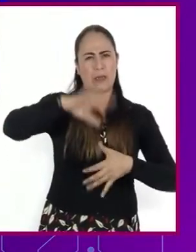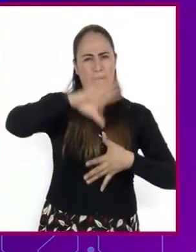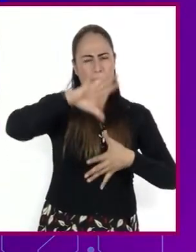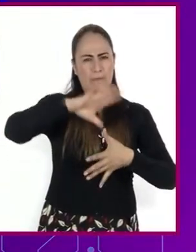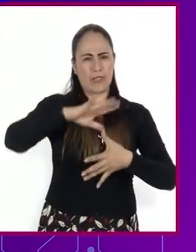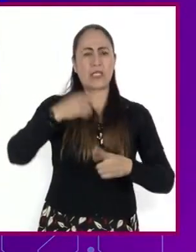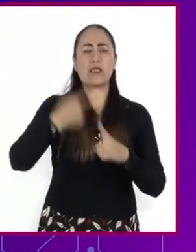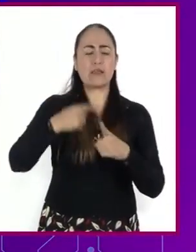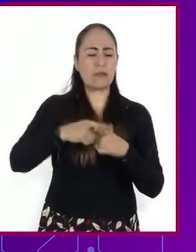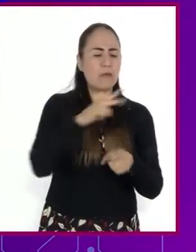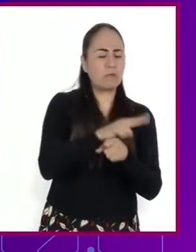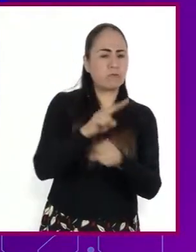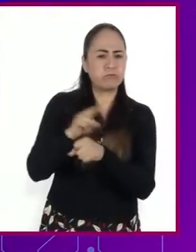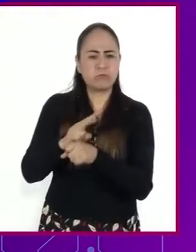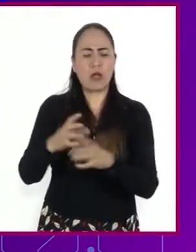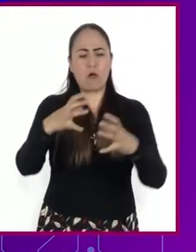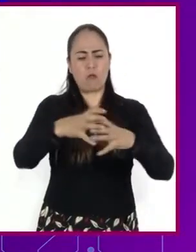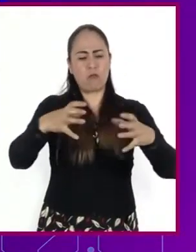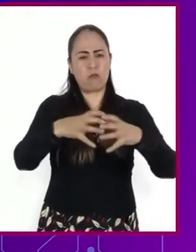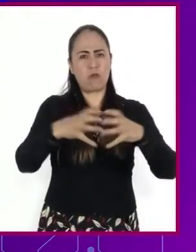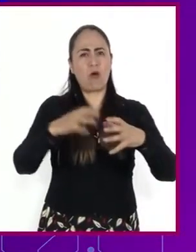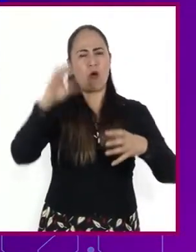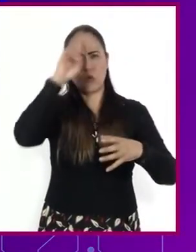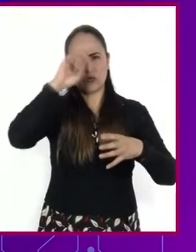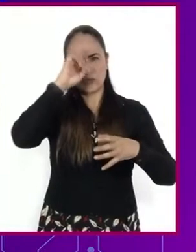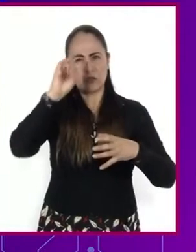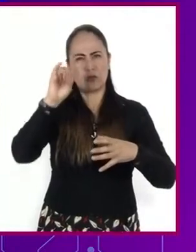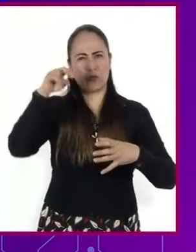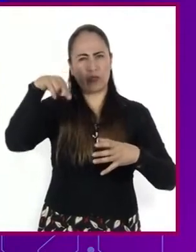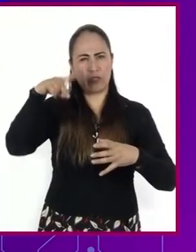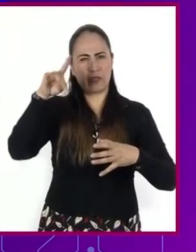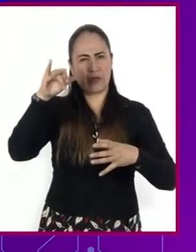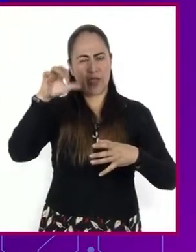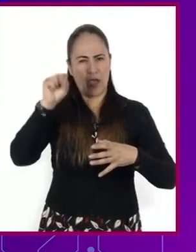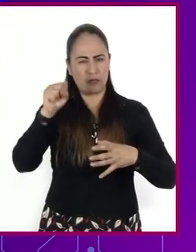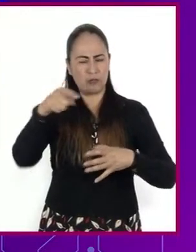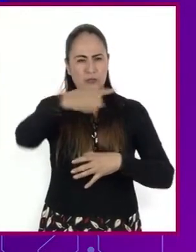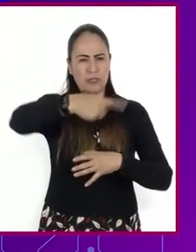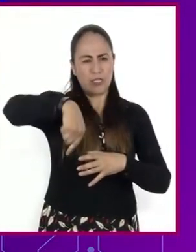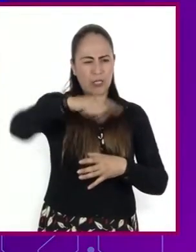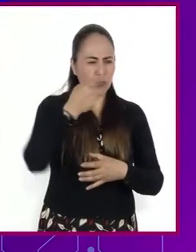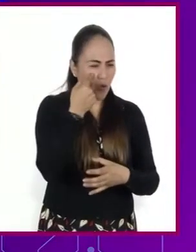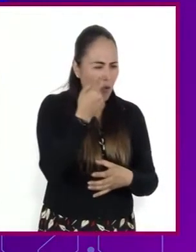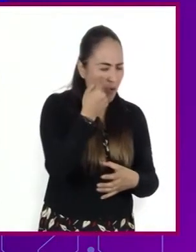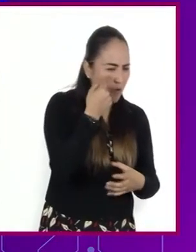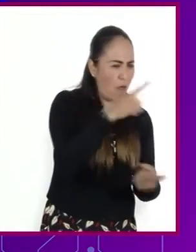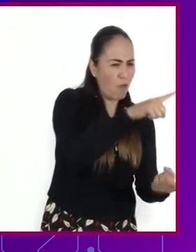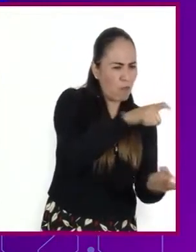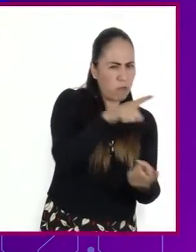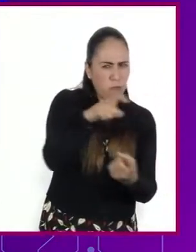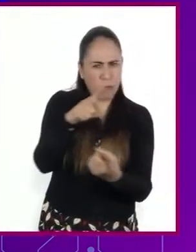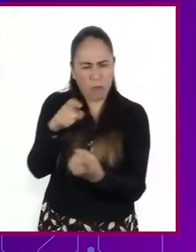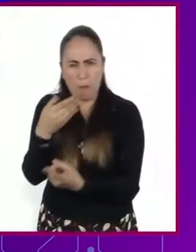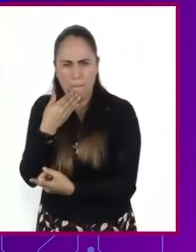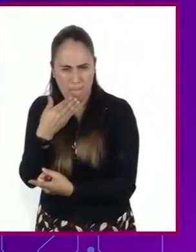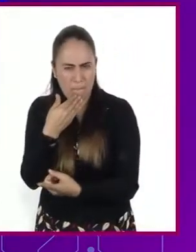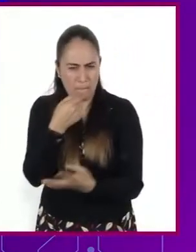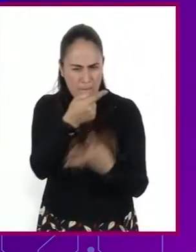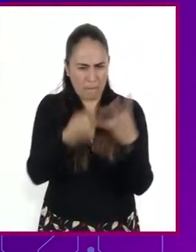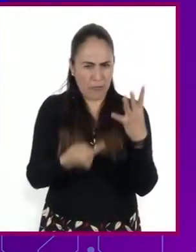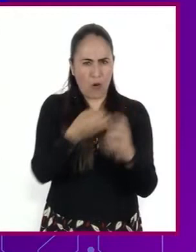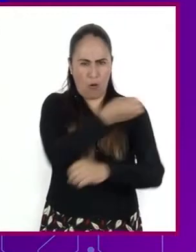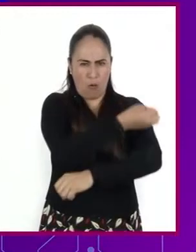se instauraron en la Nueva España? Veámoslo. El virreinato se instauró en la Nueva España sobre una estructura